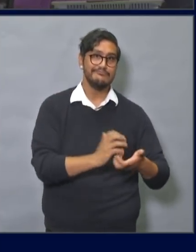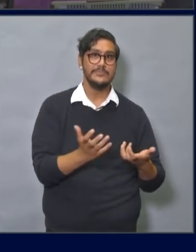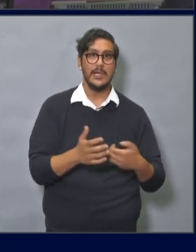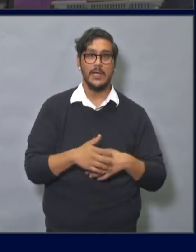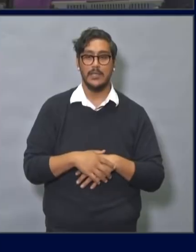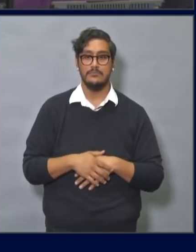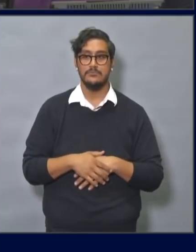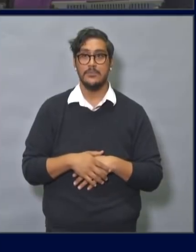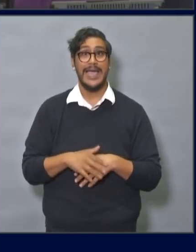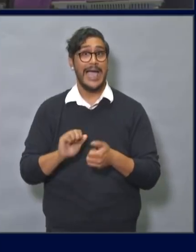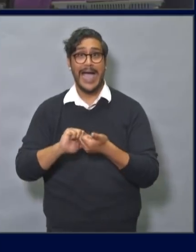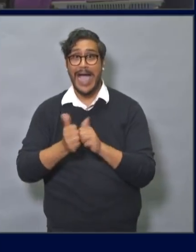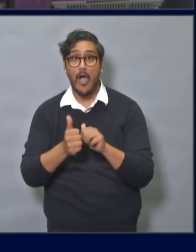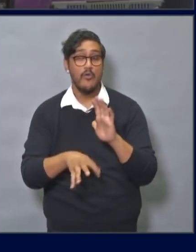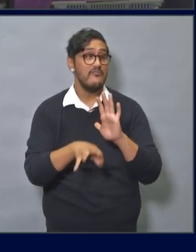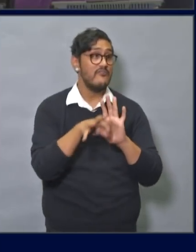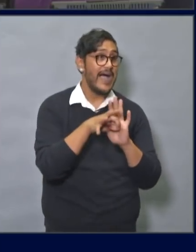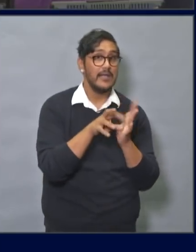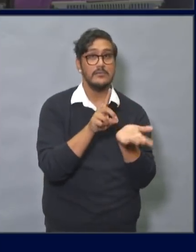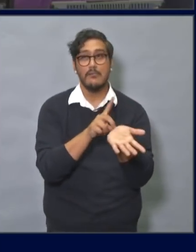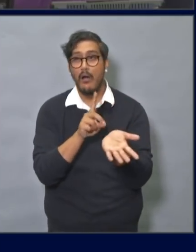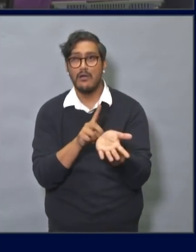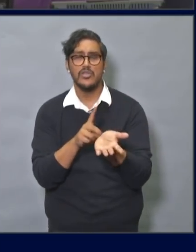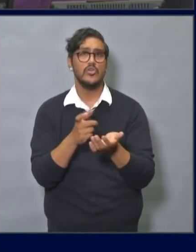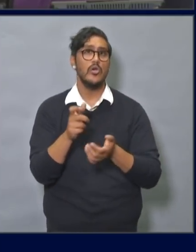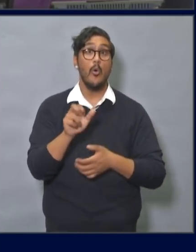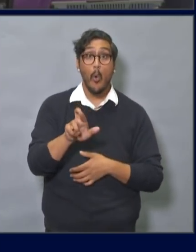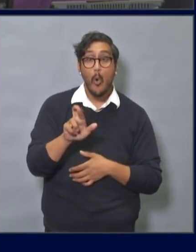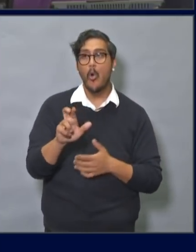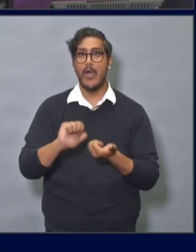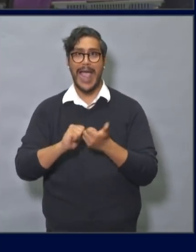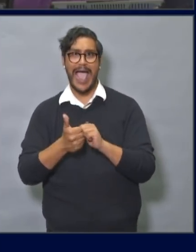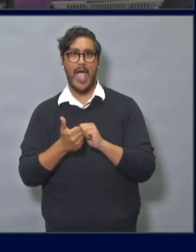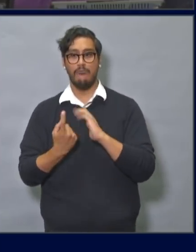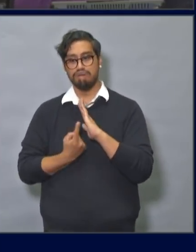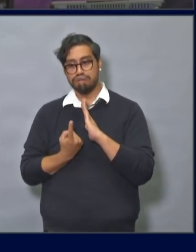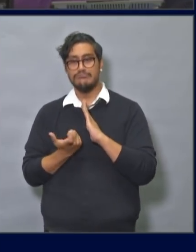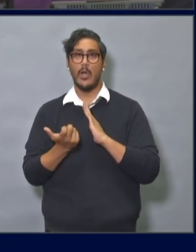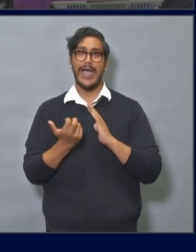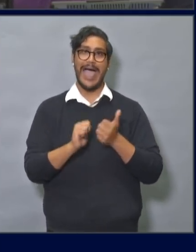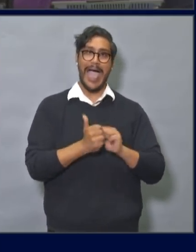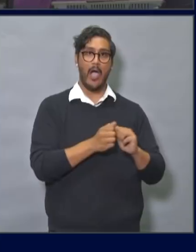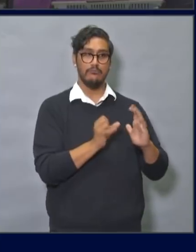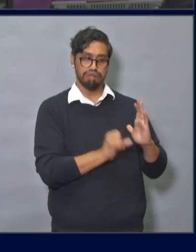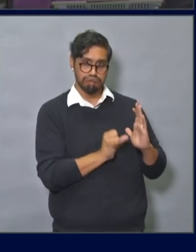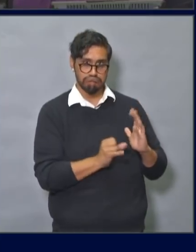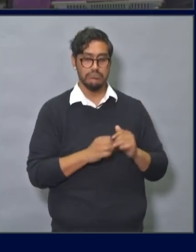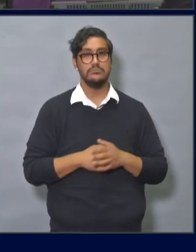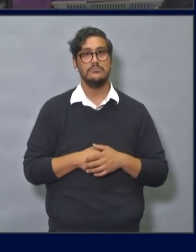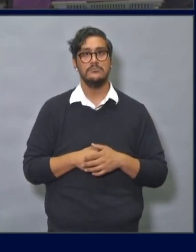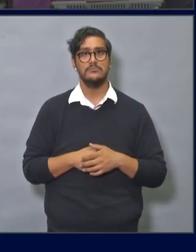navegación y conexión a recursos para aislamiento y cuarentena. Segundo,